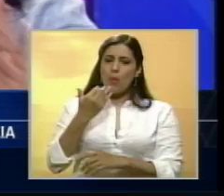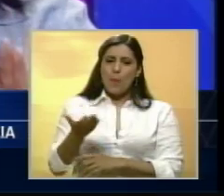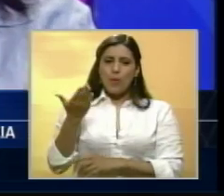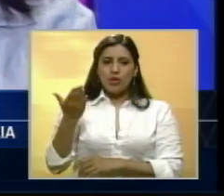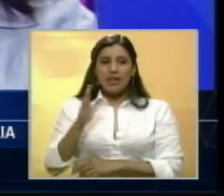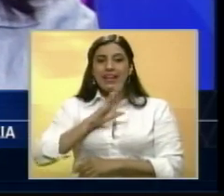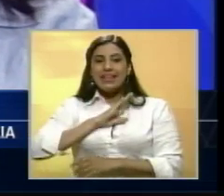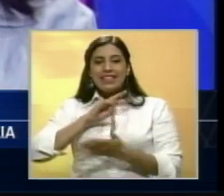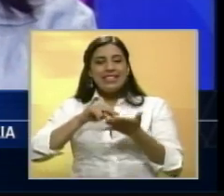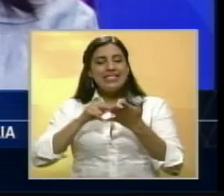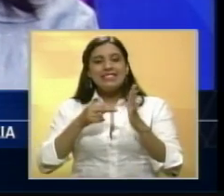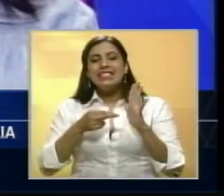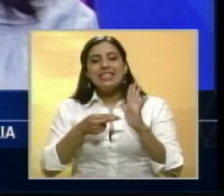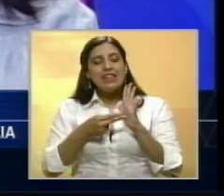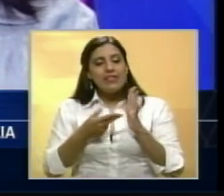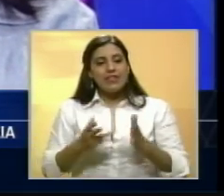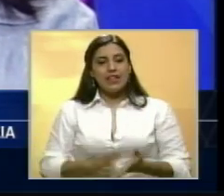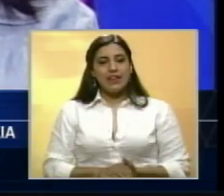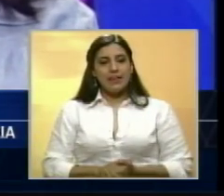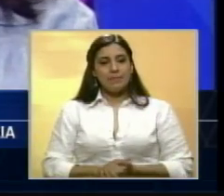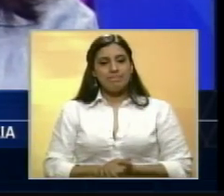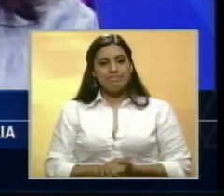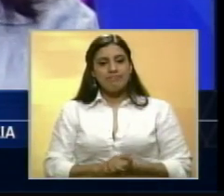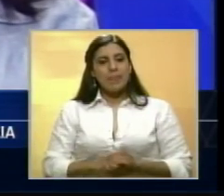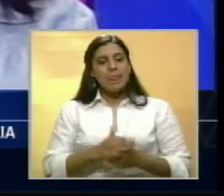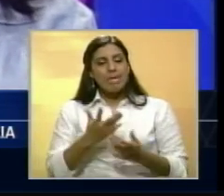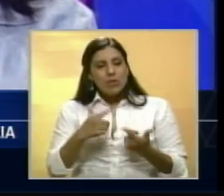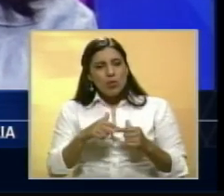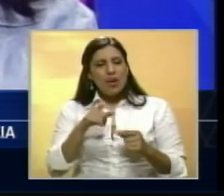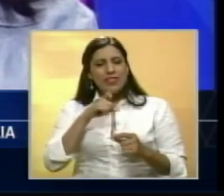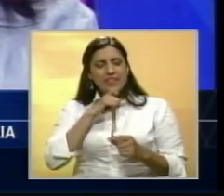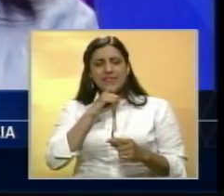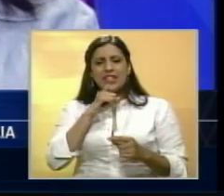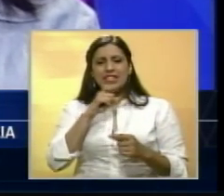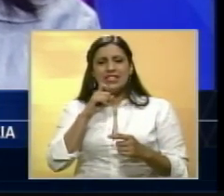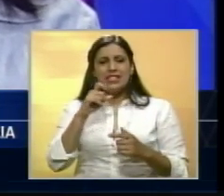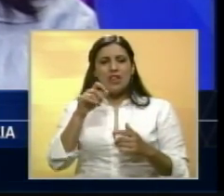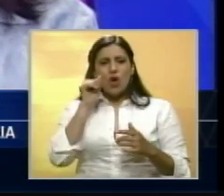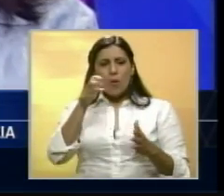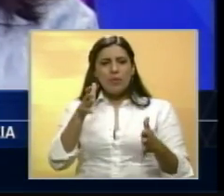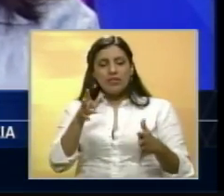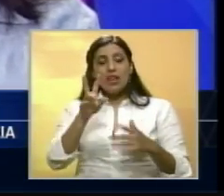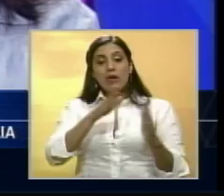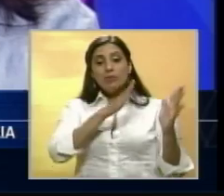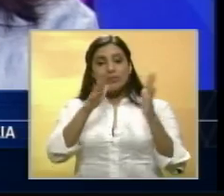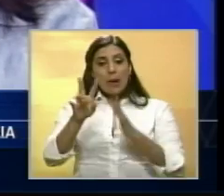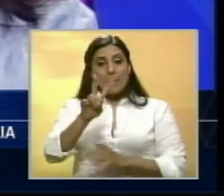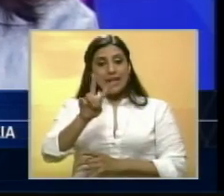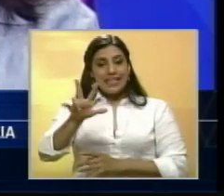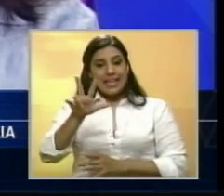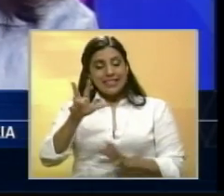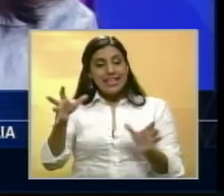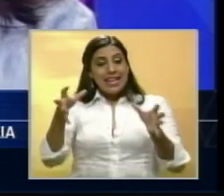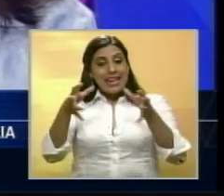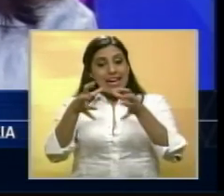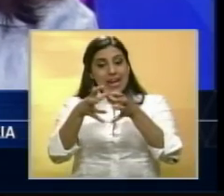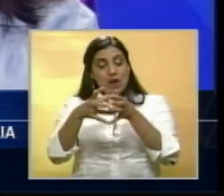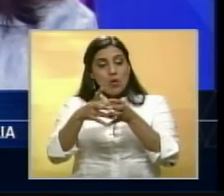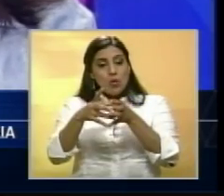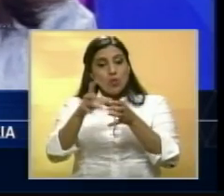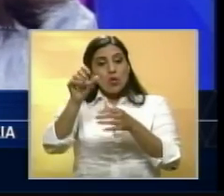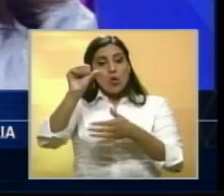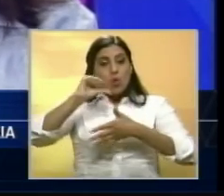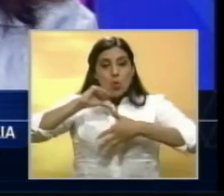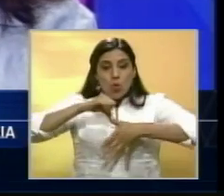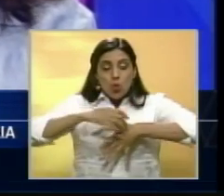importante, lo cual quiere decir que esa sesión es difícil que se dé. El 23 se reúne en UNASUR,